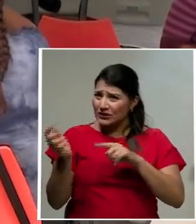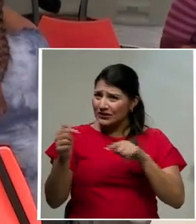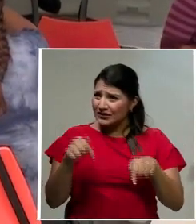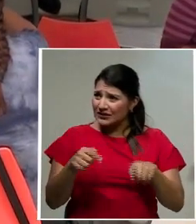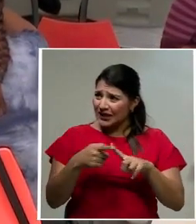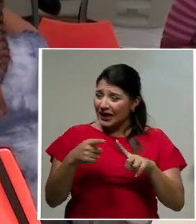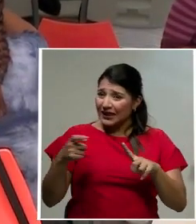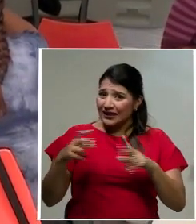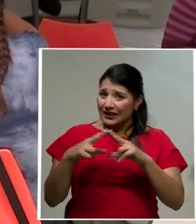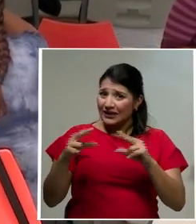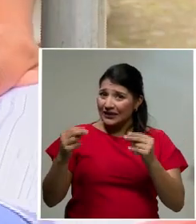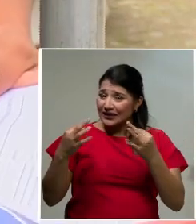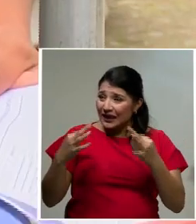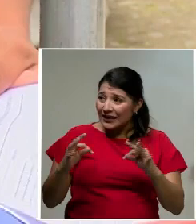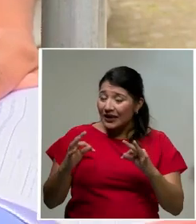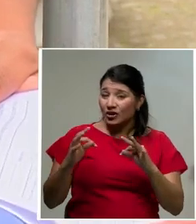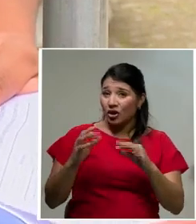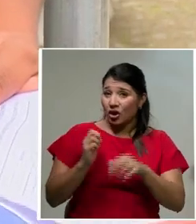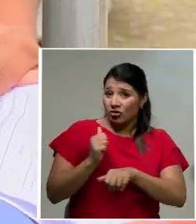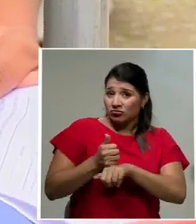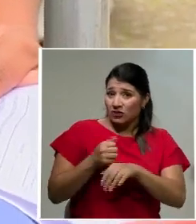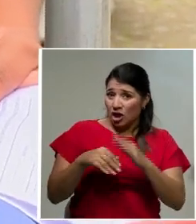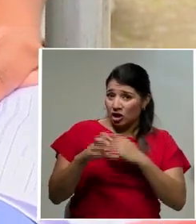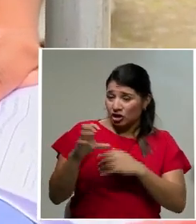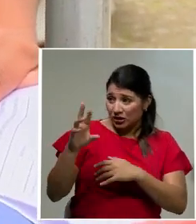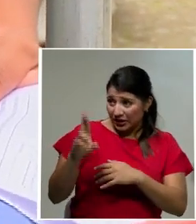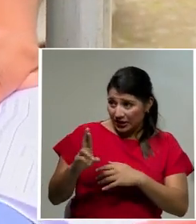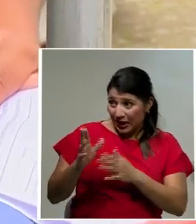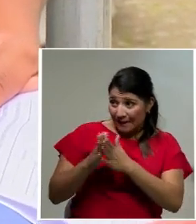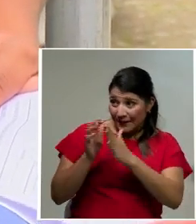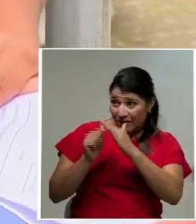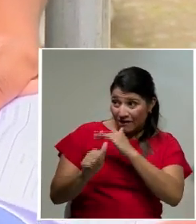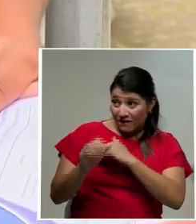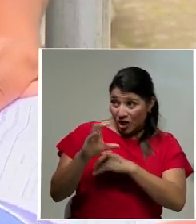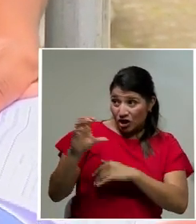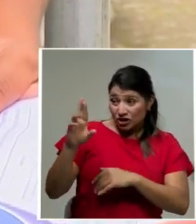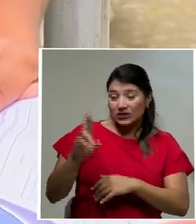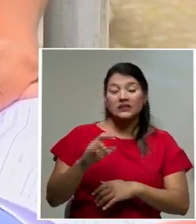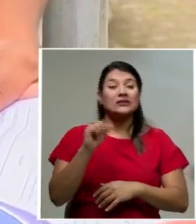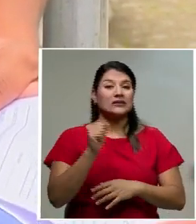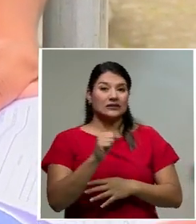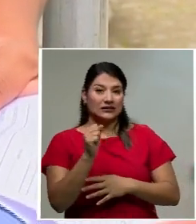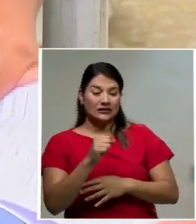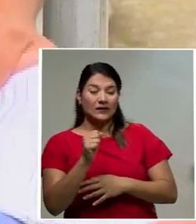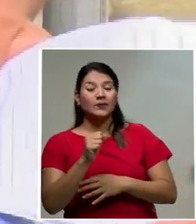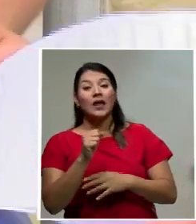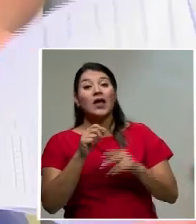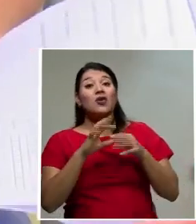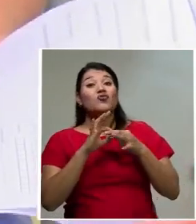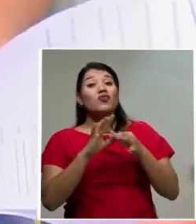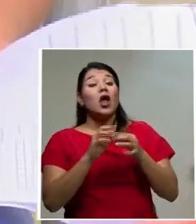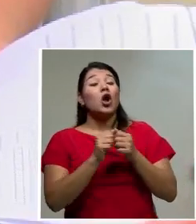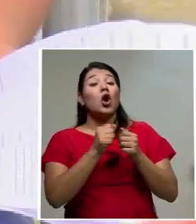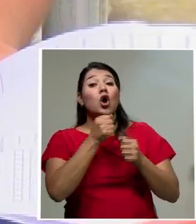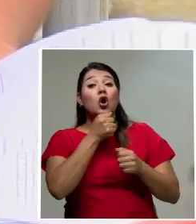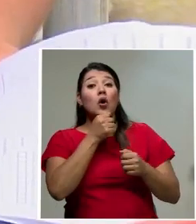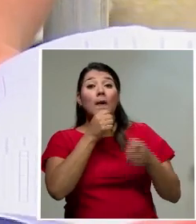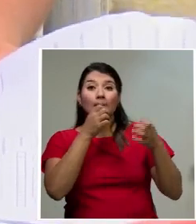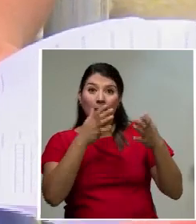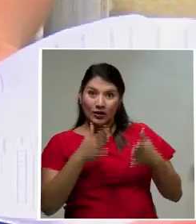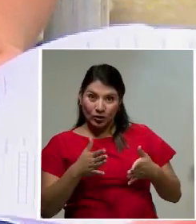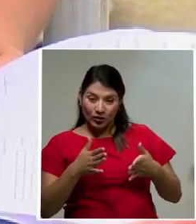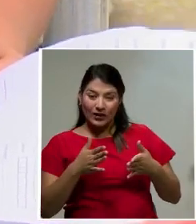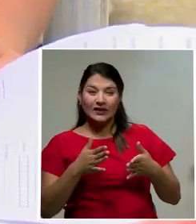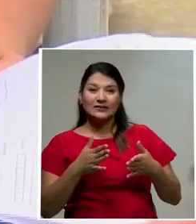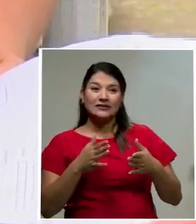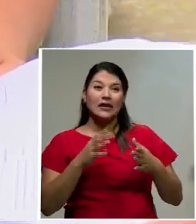de establecerse en Costa Rica, o por lo menos pedir refugio en Costa Rica. Sí. En la parte de los comunicadores, la parte de